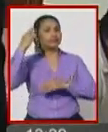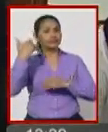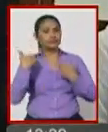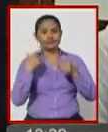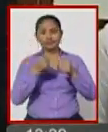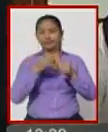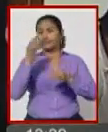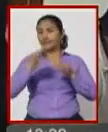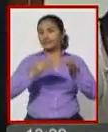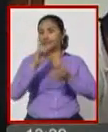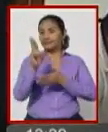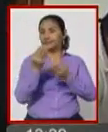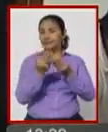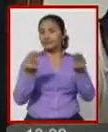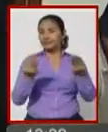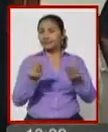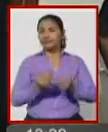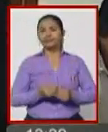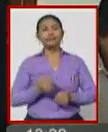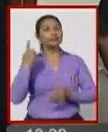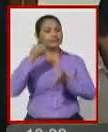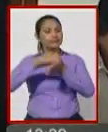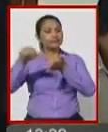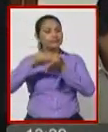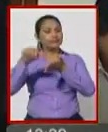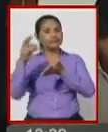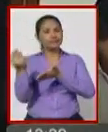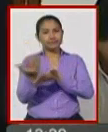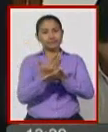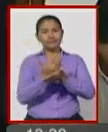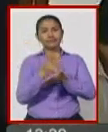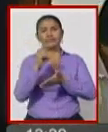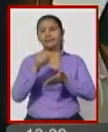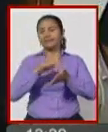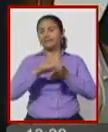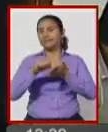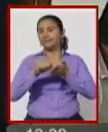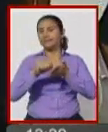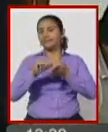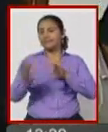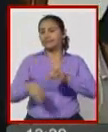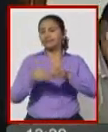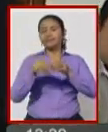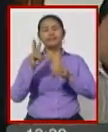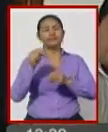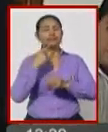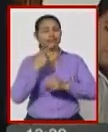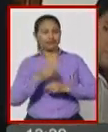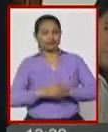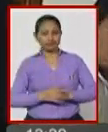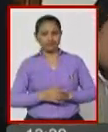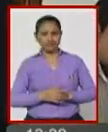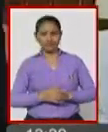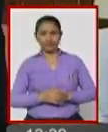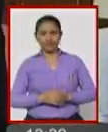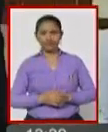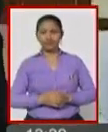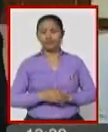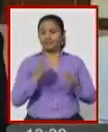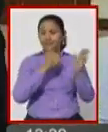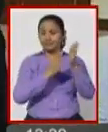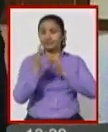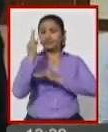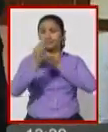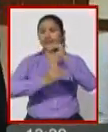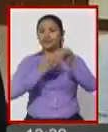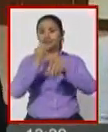caso, si la utilidad se va a dedicar para pagar incrementos, no se va a invertir, por lo tanto no va a haber una mayor dinámica económica. La